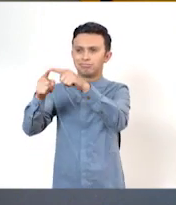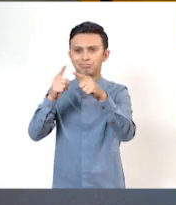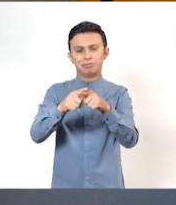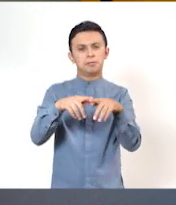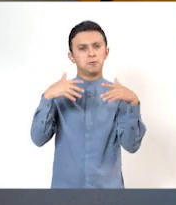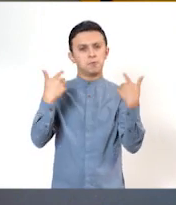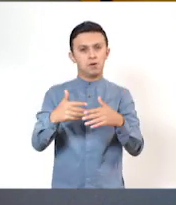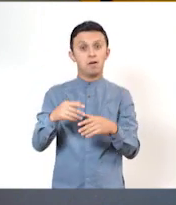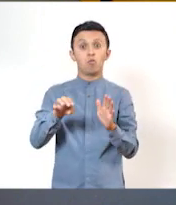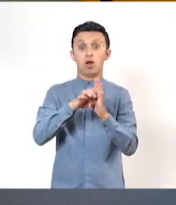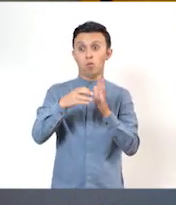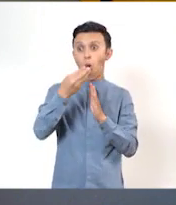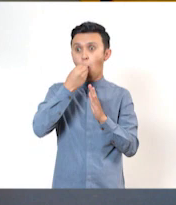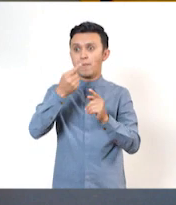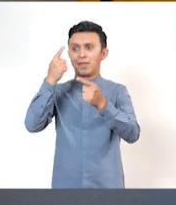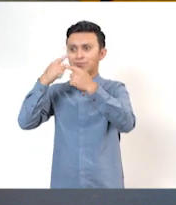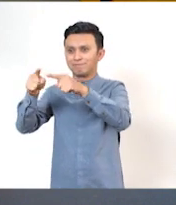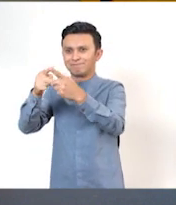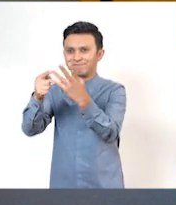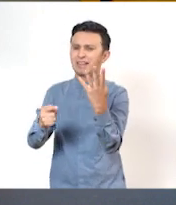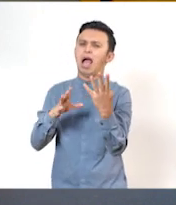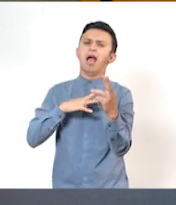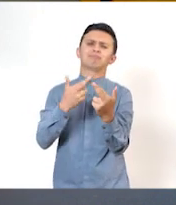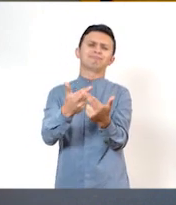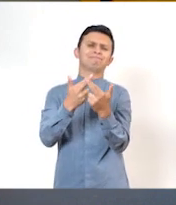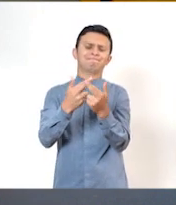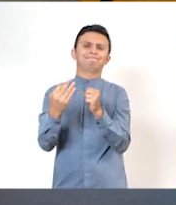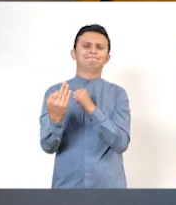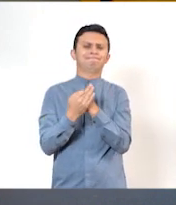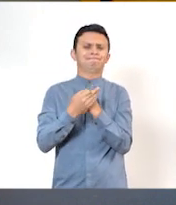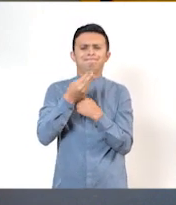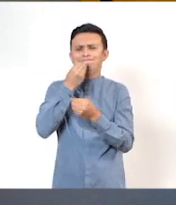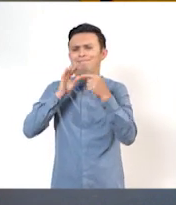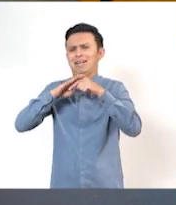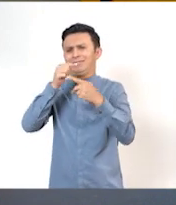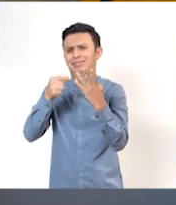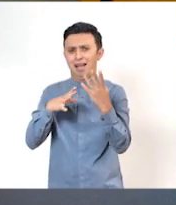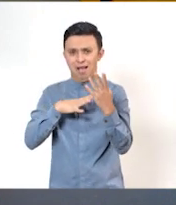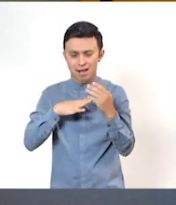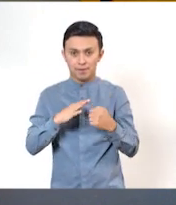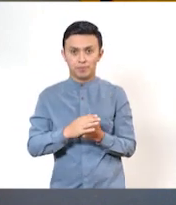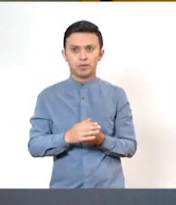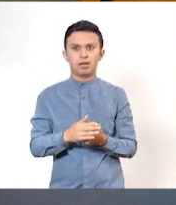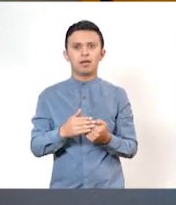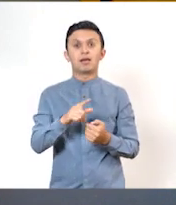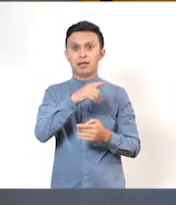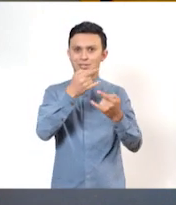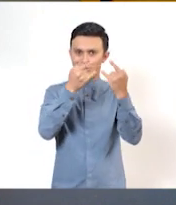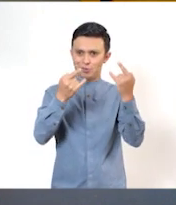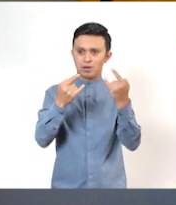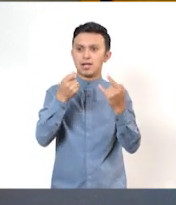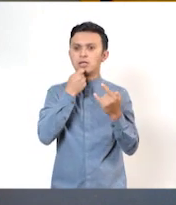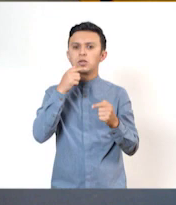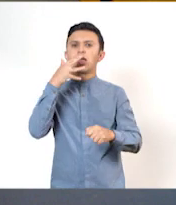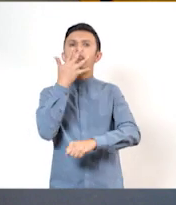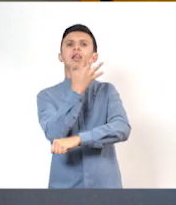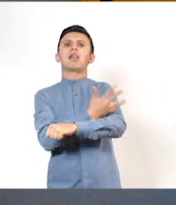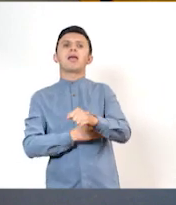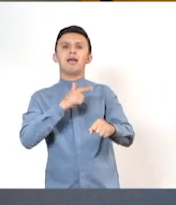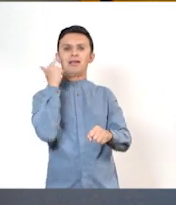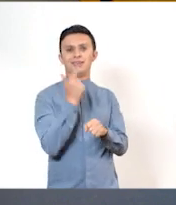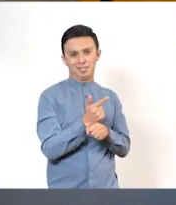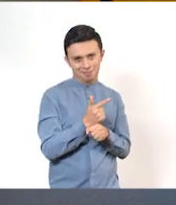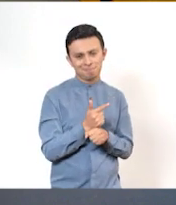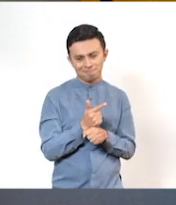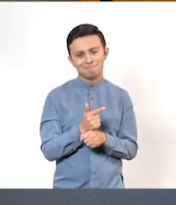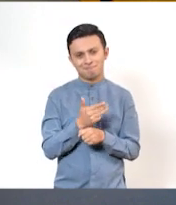caso, la gastronómica nos enriquece. Y qué bueno que en el cuento, al final las niñas y los niños lo pudieron ver. No dejen de darse la oportunidad de